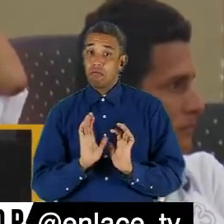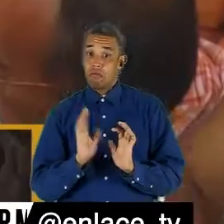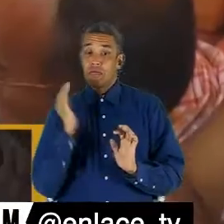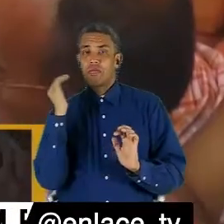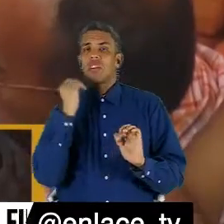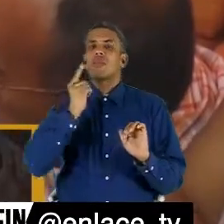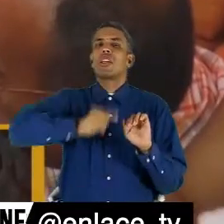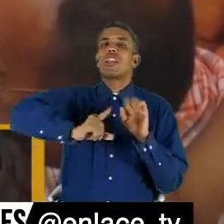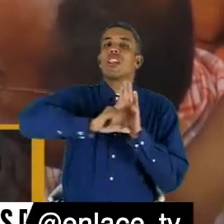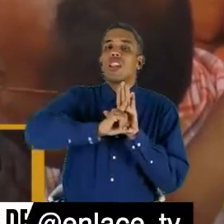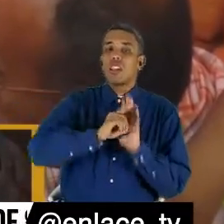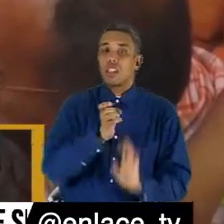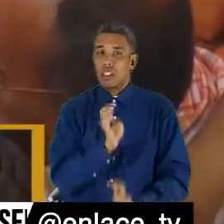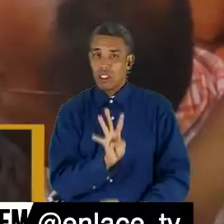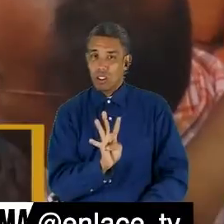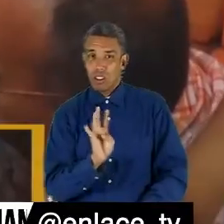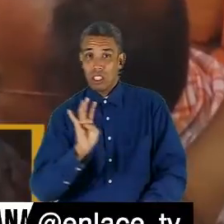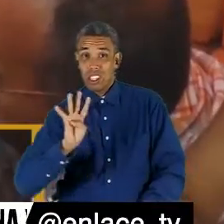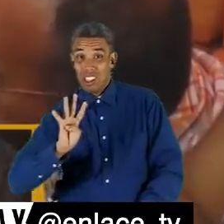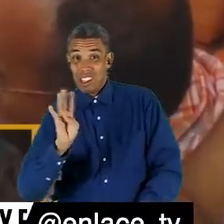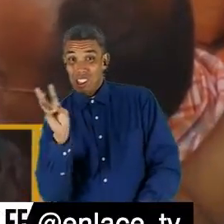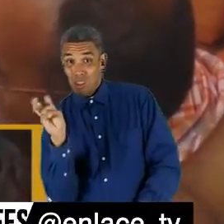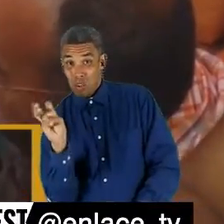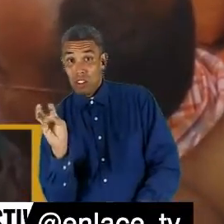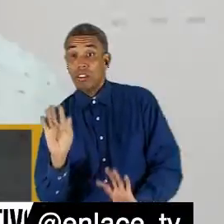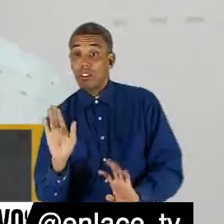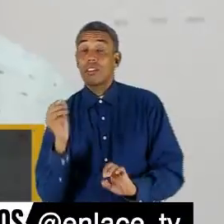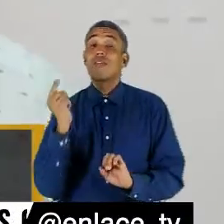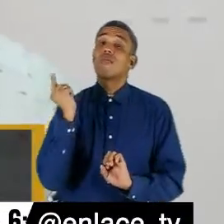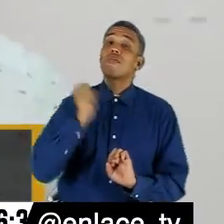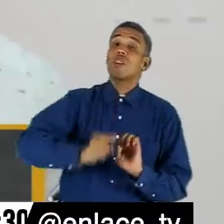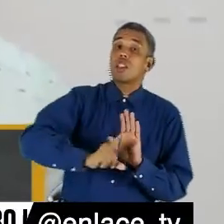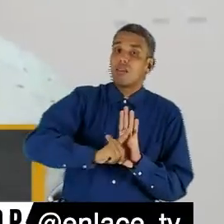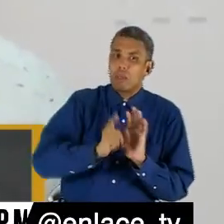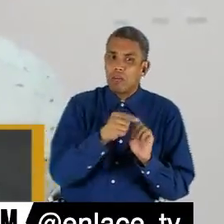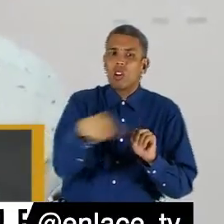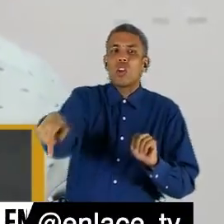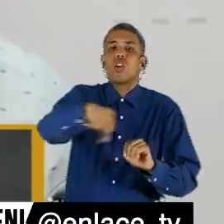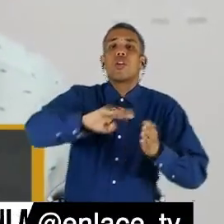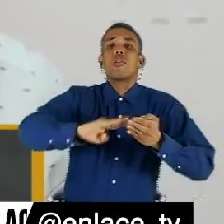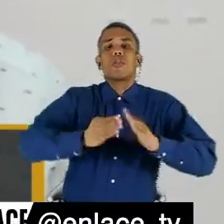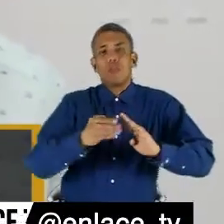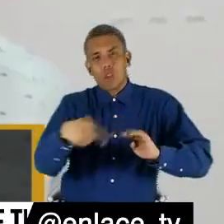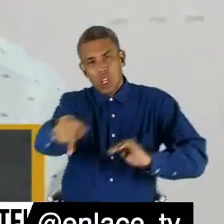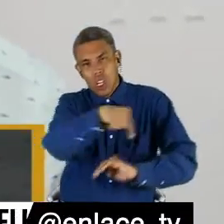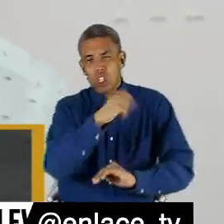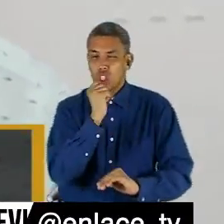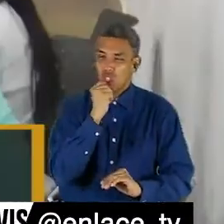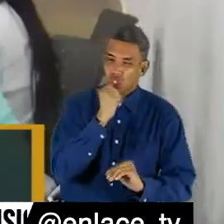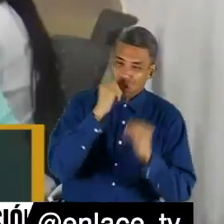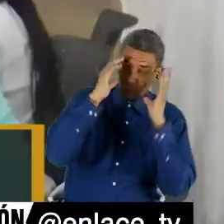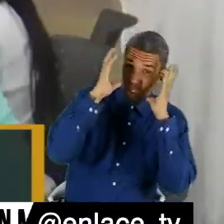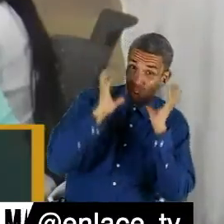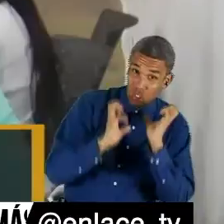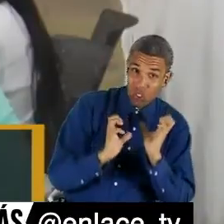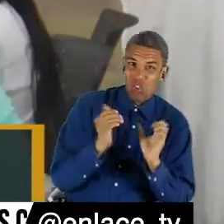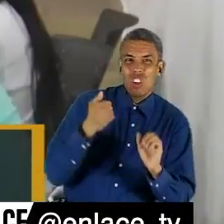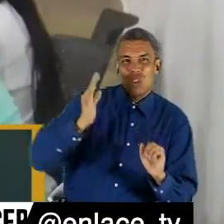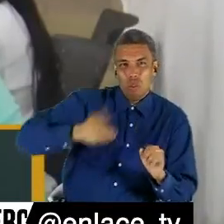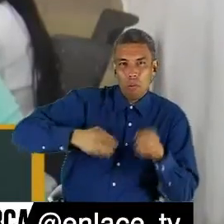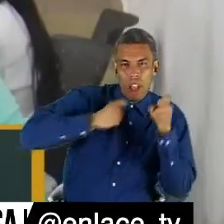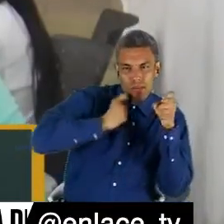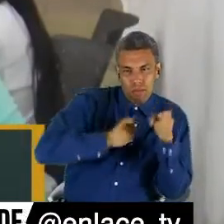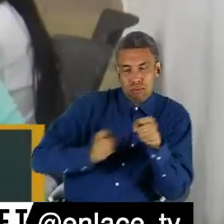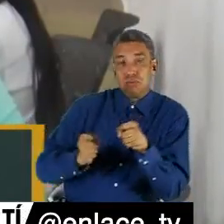ley 1448 nos obliga a todas las entidades a indemnización y no repetición de la misma. De acuerdo con la directora